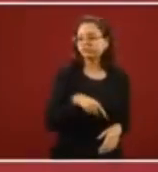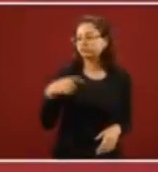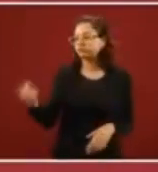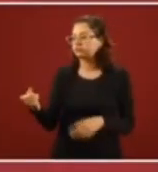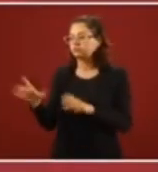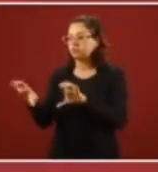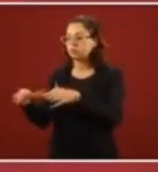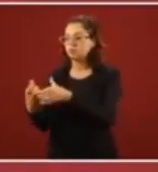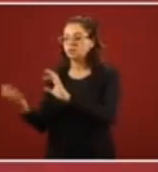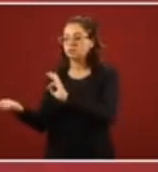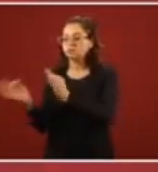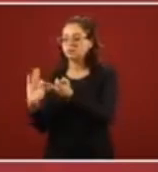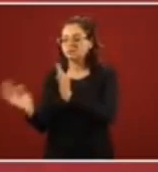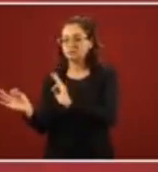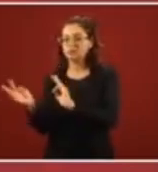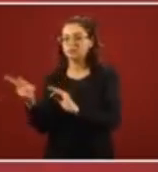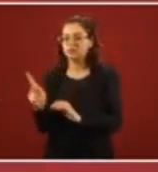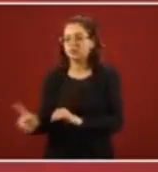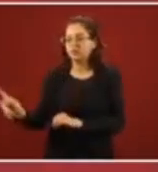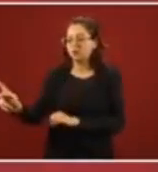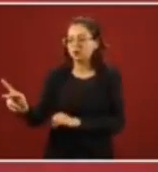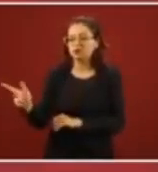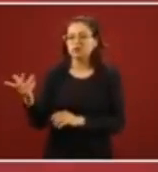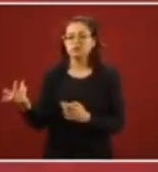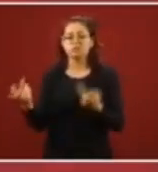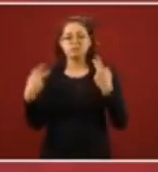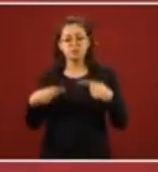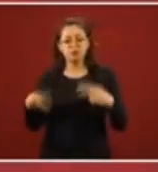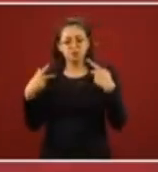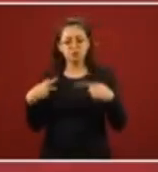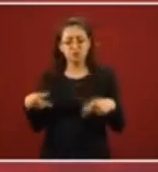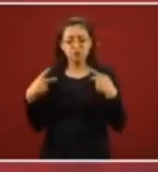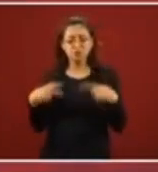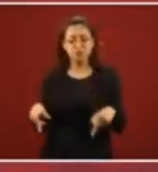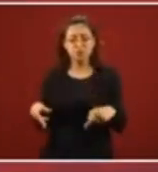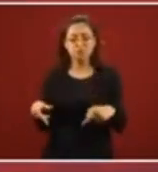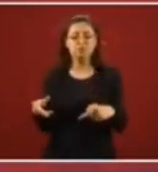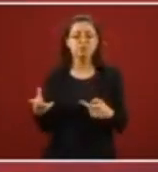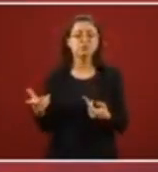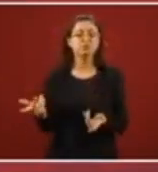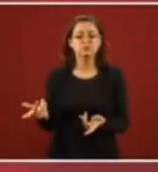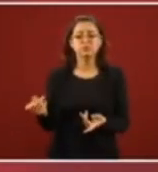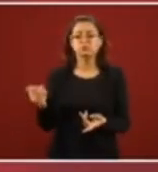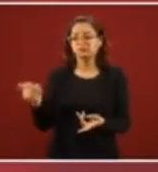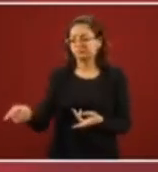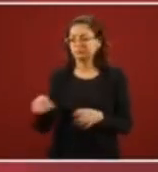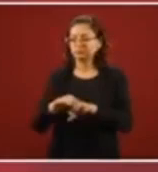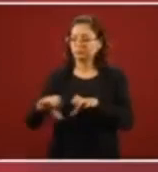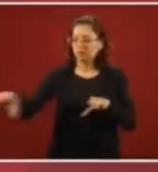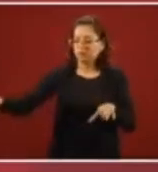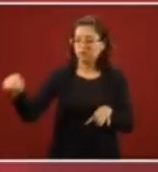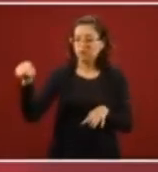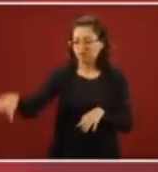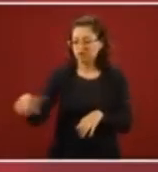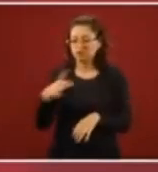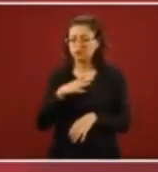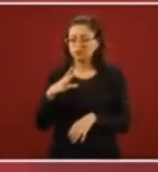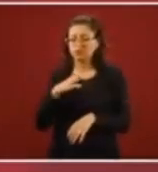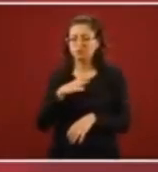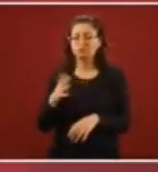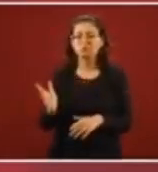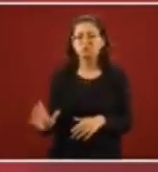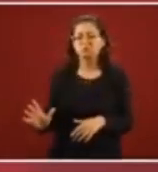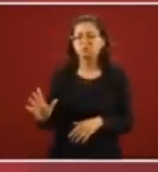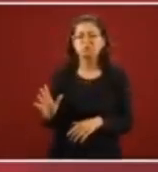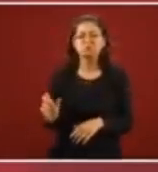comunidades, de los pueblos por donde pasan los ductos, donde están las tomas, dejarles